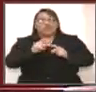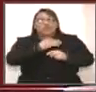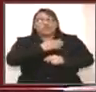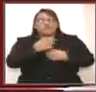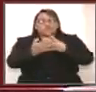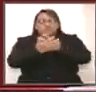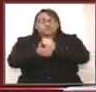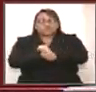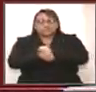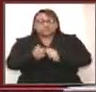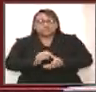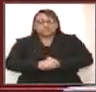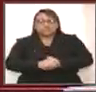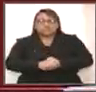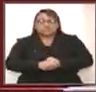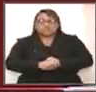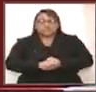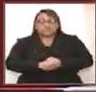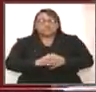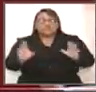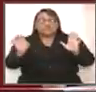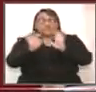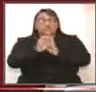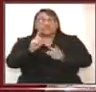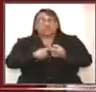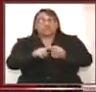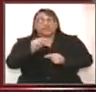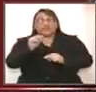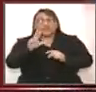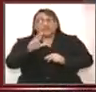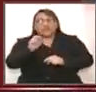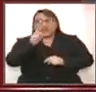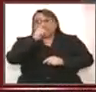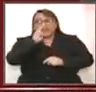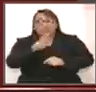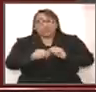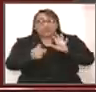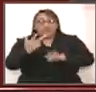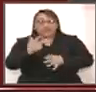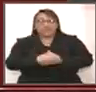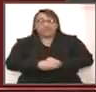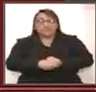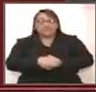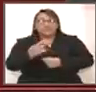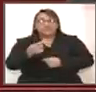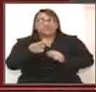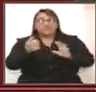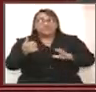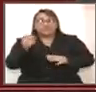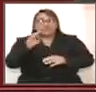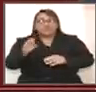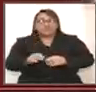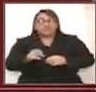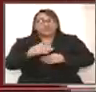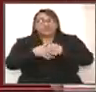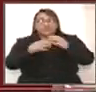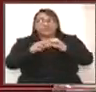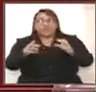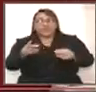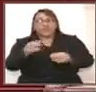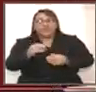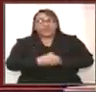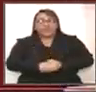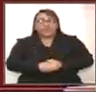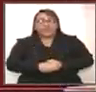beneficios penitenciarios. Ejemplo de lo dicho es que hasta el 30 de junio del 2013, solo el 16% de la población